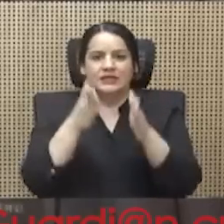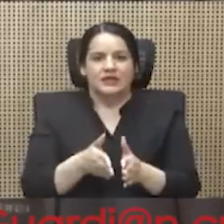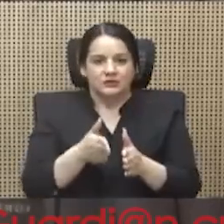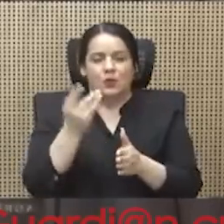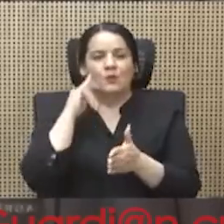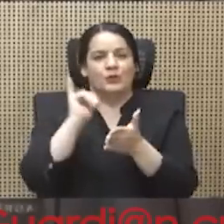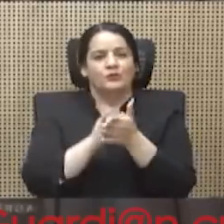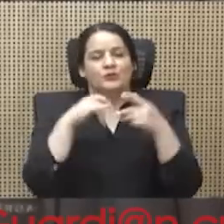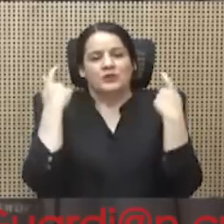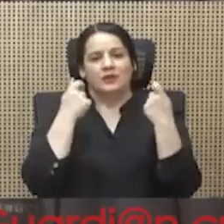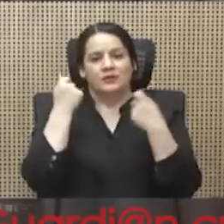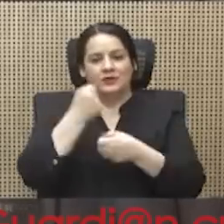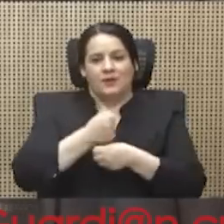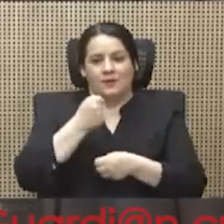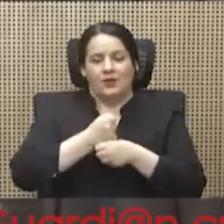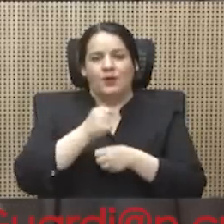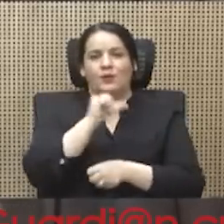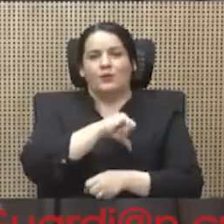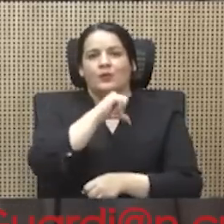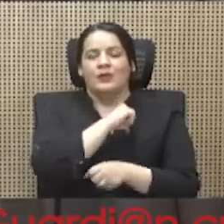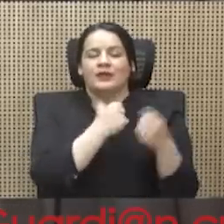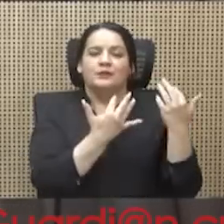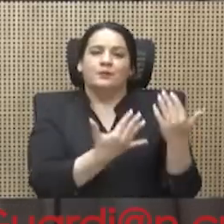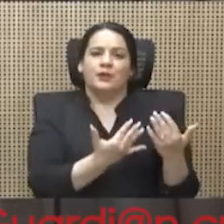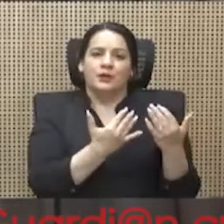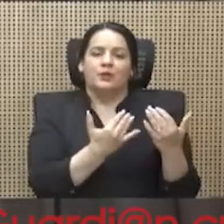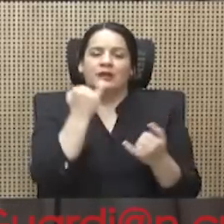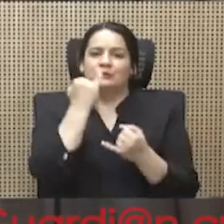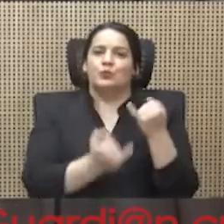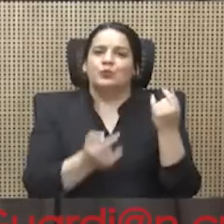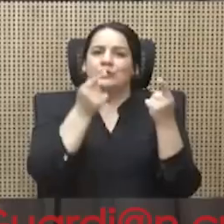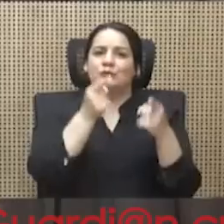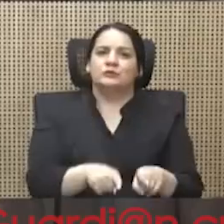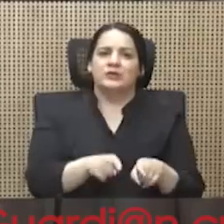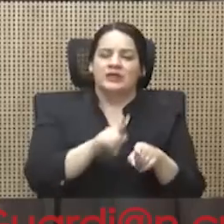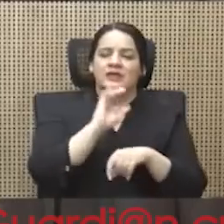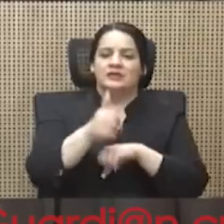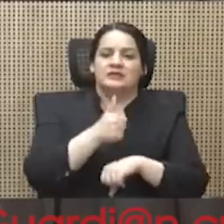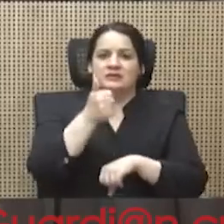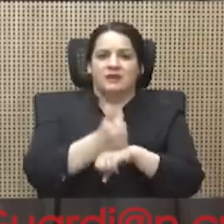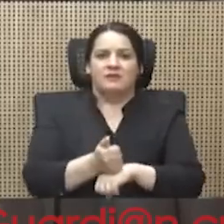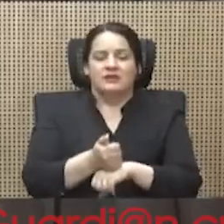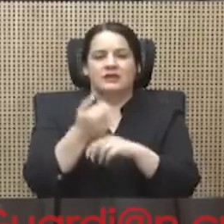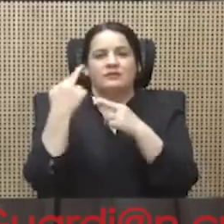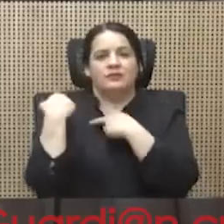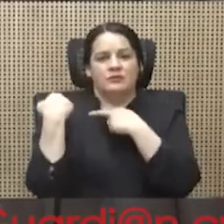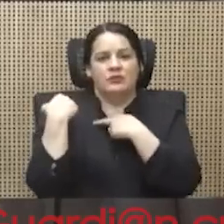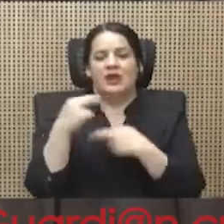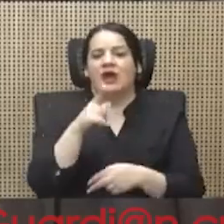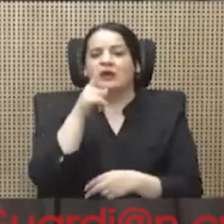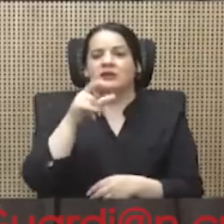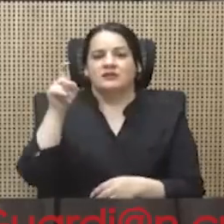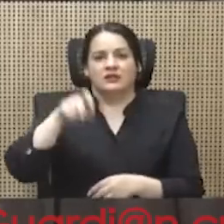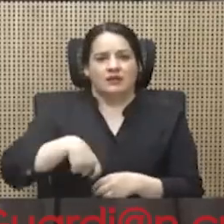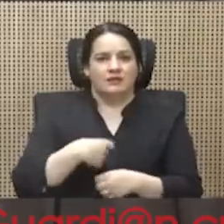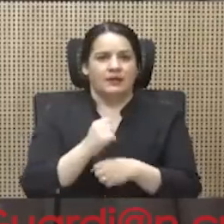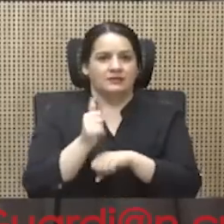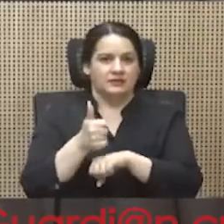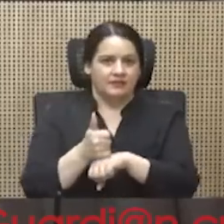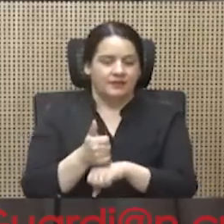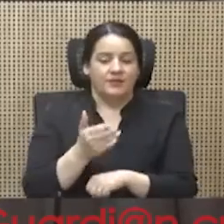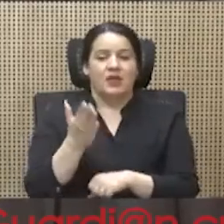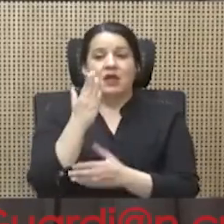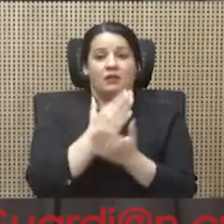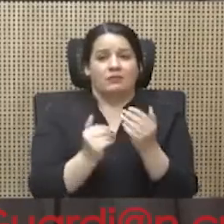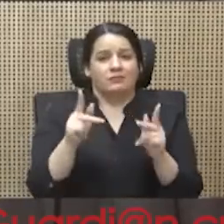de las autoridades Espero se llegue hasta las últimas consecuencias se sienten las responsabilidades a quien corresponda algunos